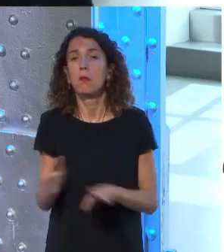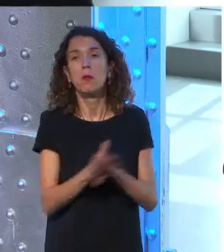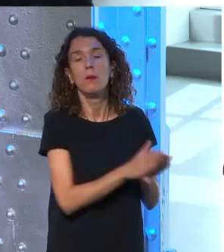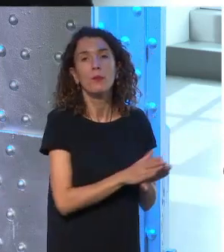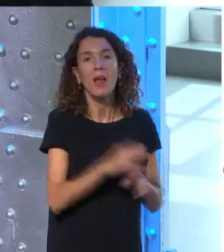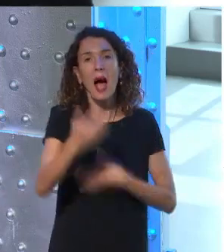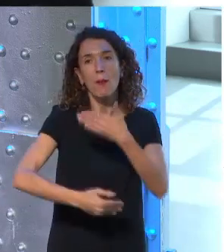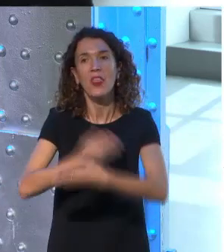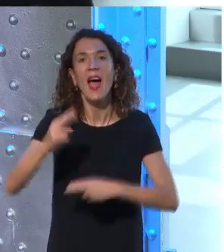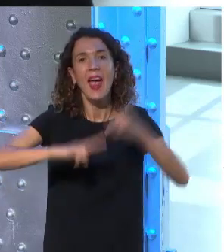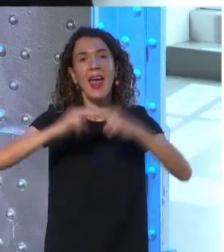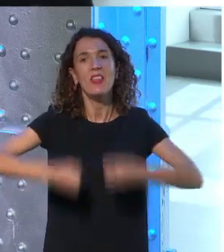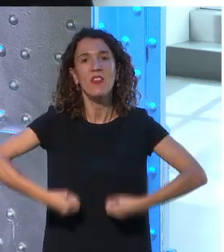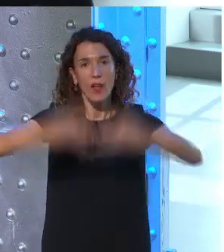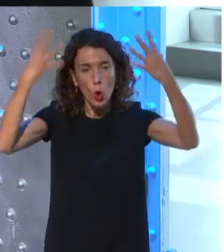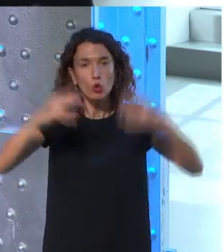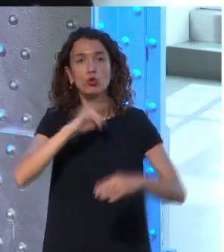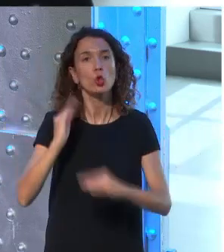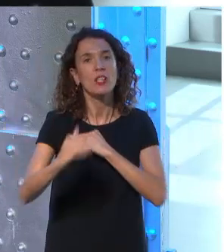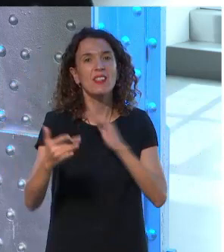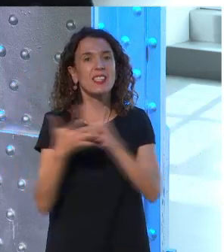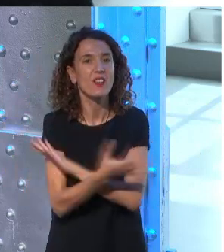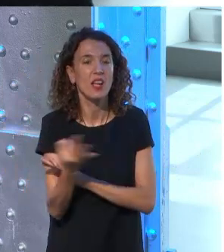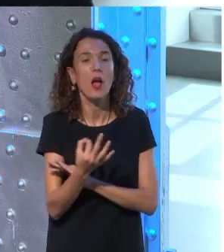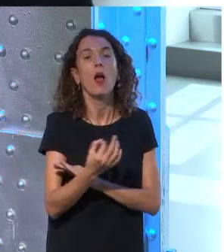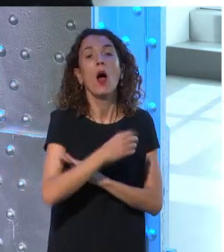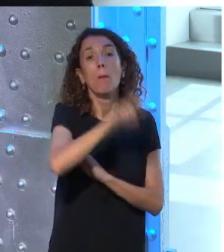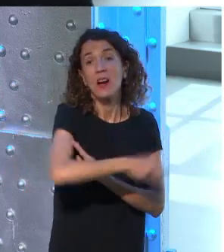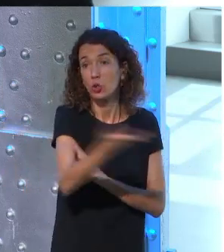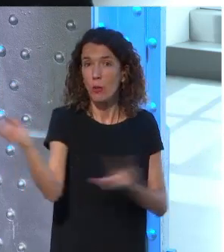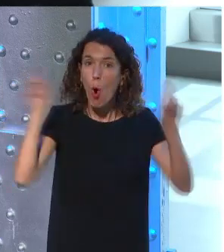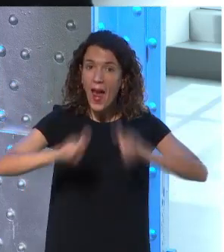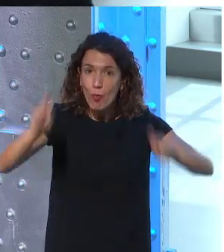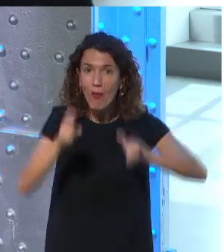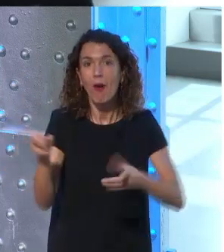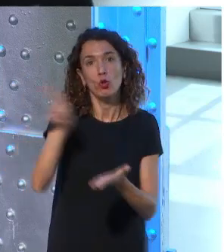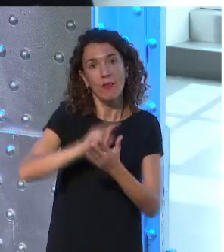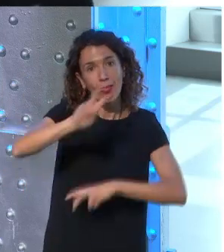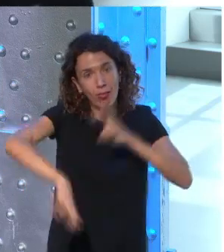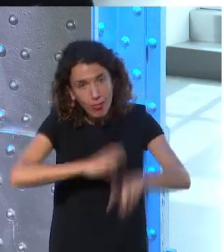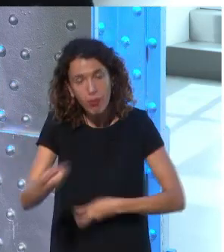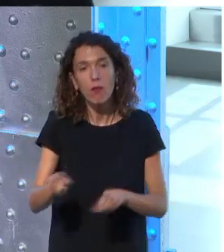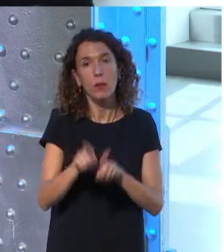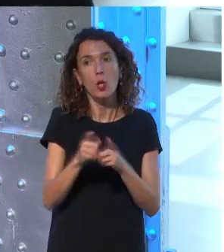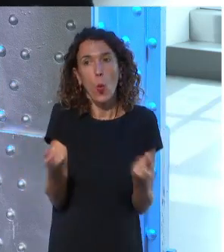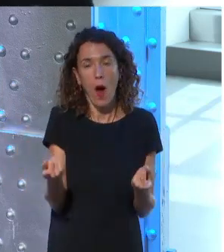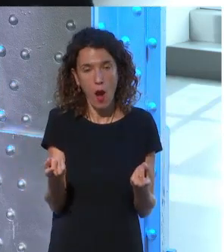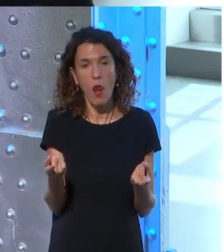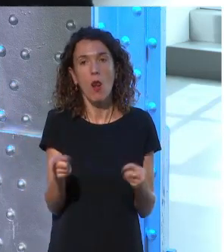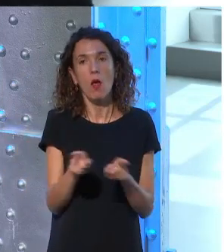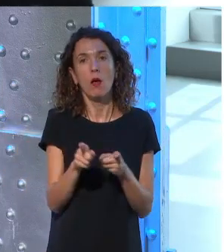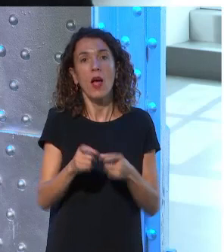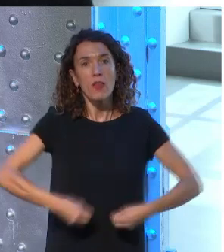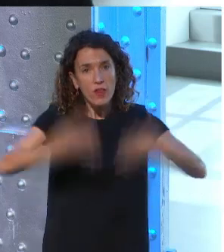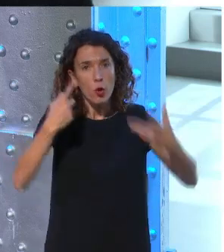Avanzar en edificación sostenible significa también reeducar a la población, ¿no?, para administrar mejor